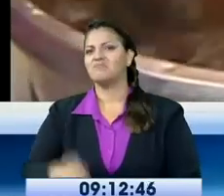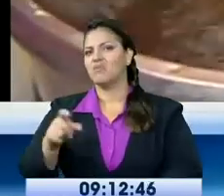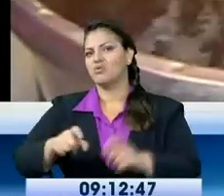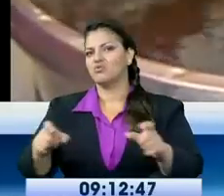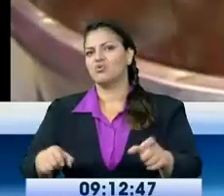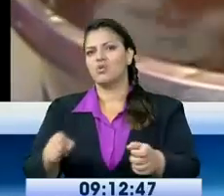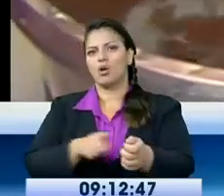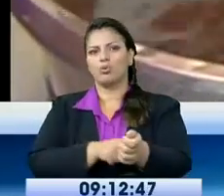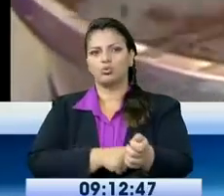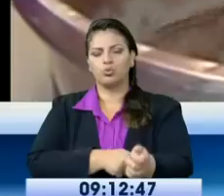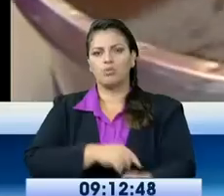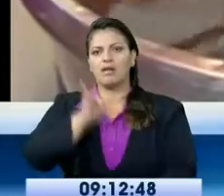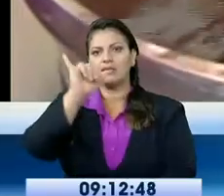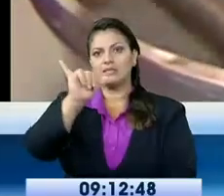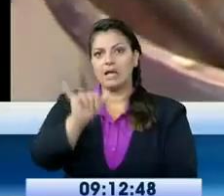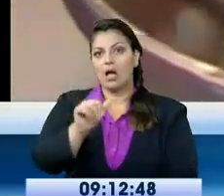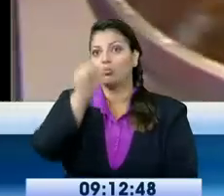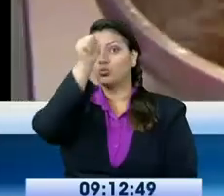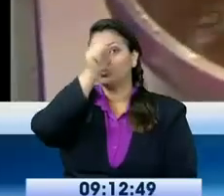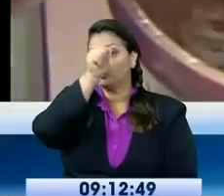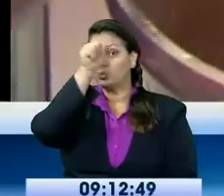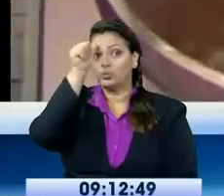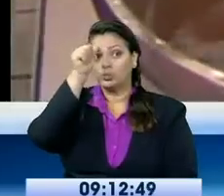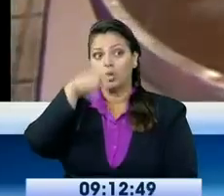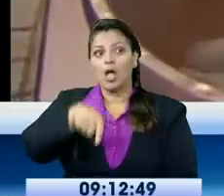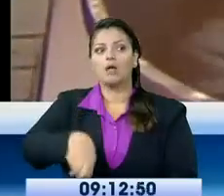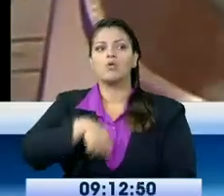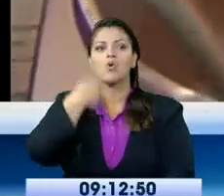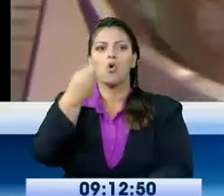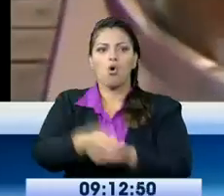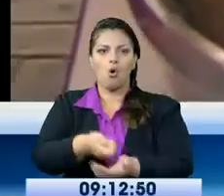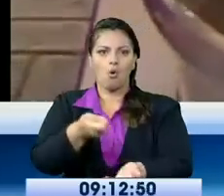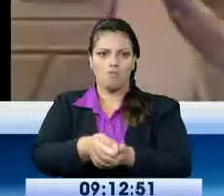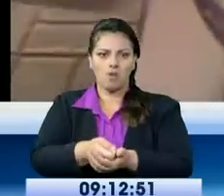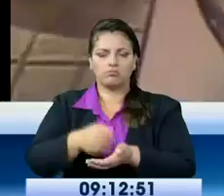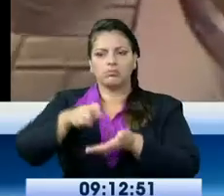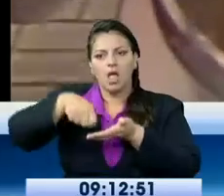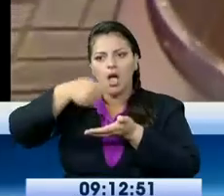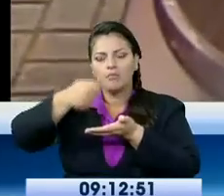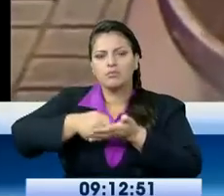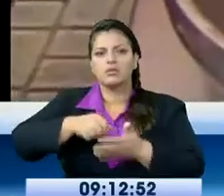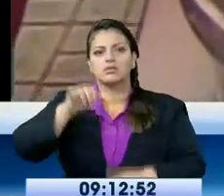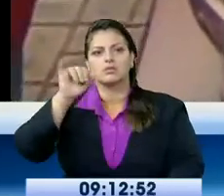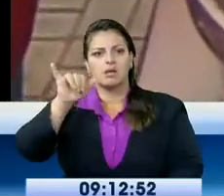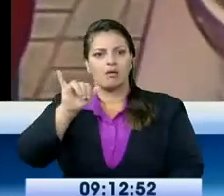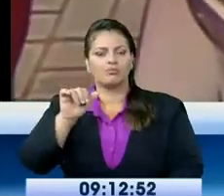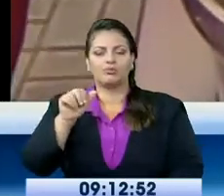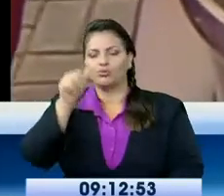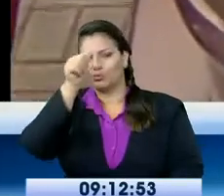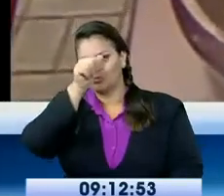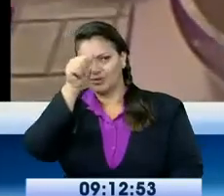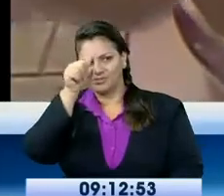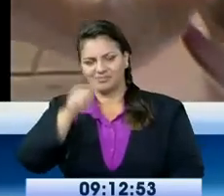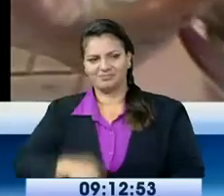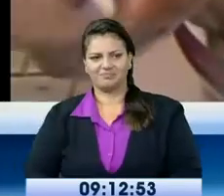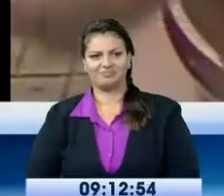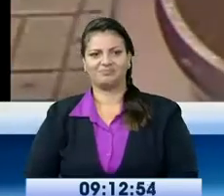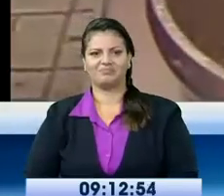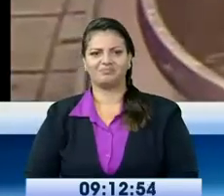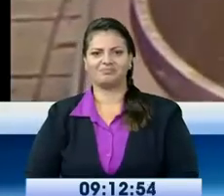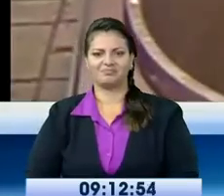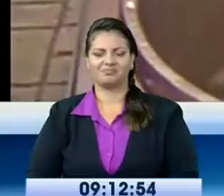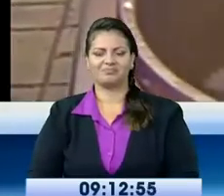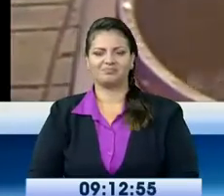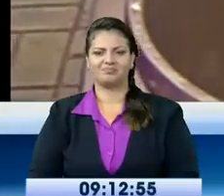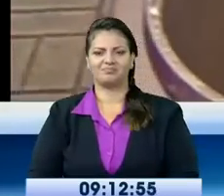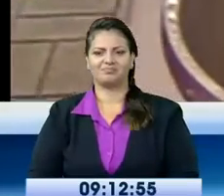sobre todo los sábados y domingos. Pero ahora, hoy en día en Guayaquil, los encontramos en cualquier día, los 7 días de la semana. Así que eso,